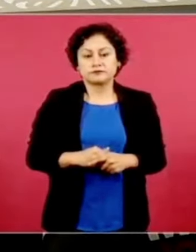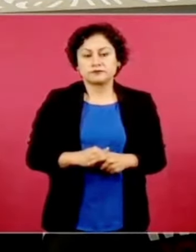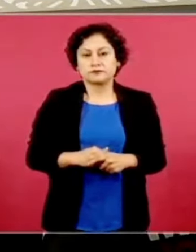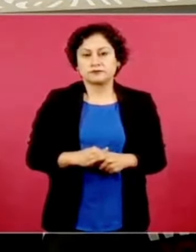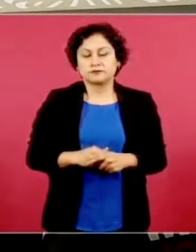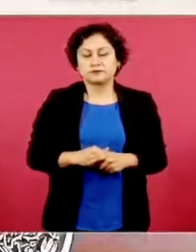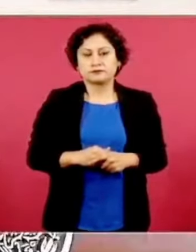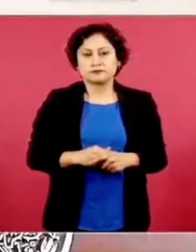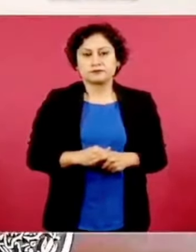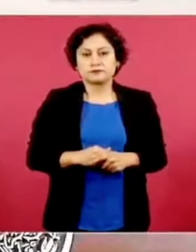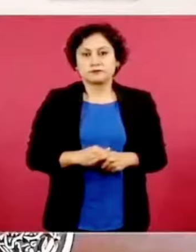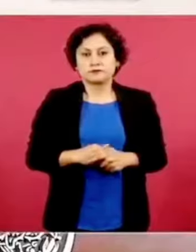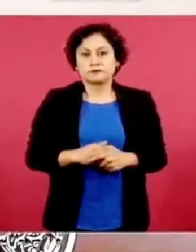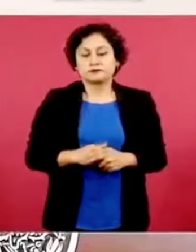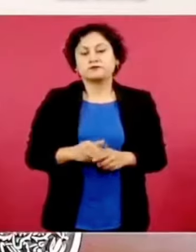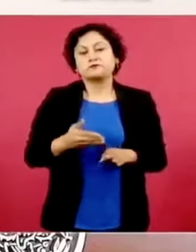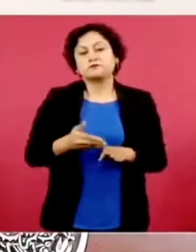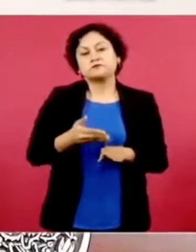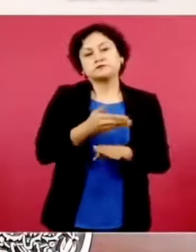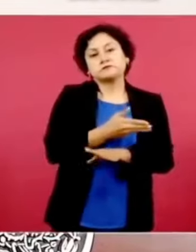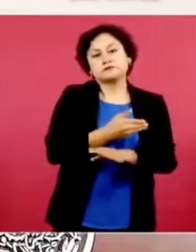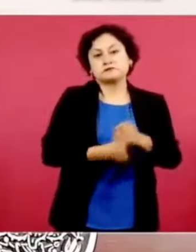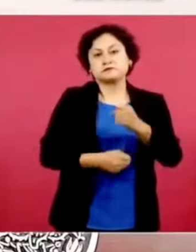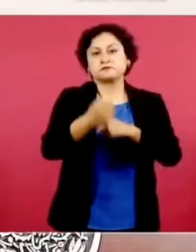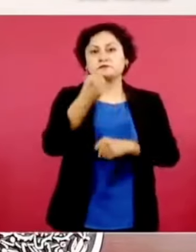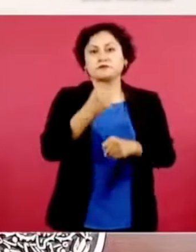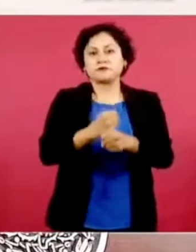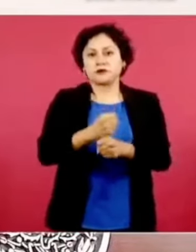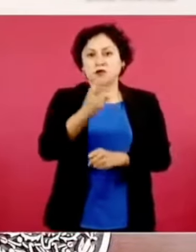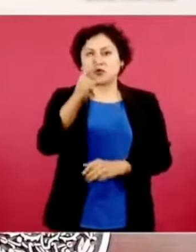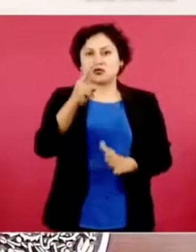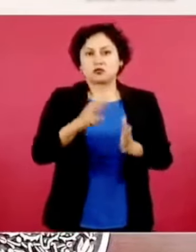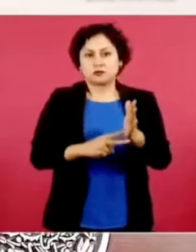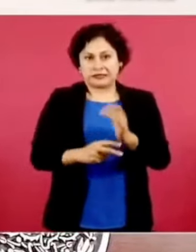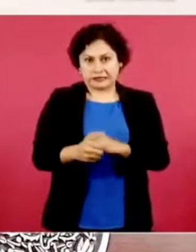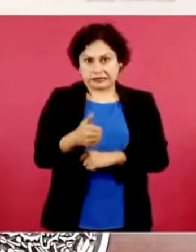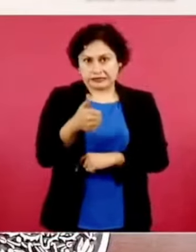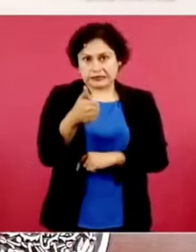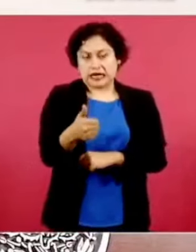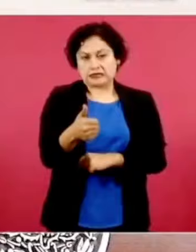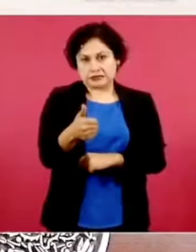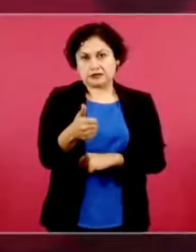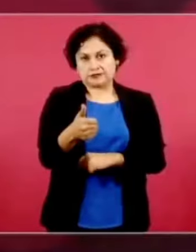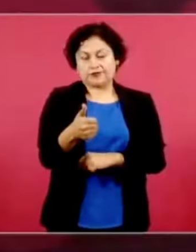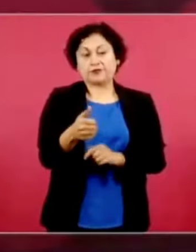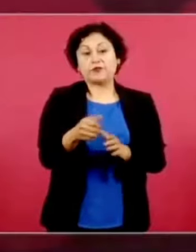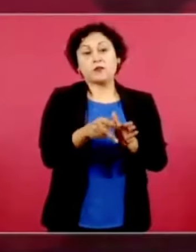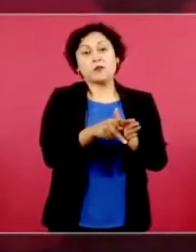Cuando el 2006 se portó muy mal el Universal,